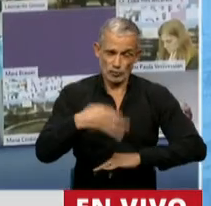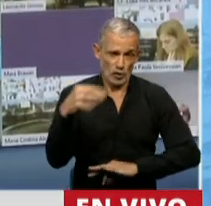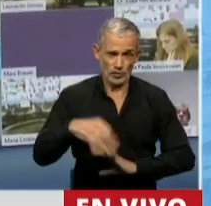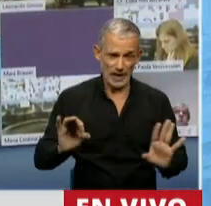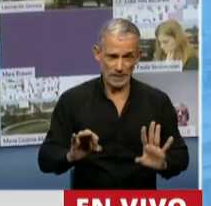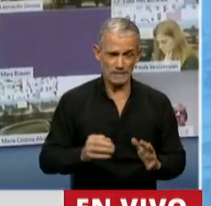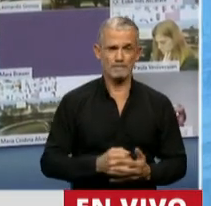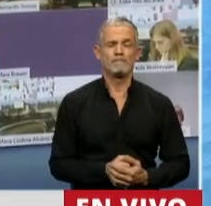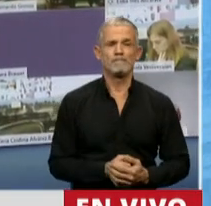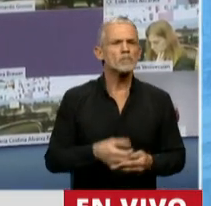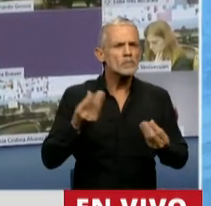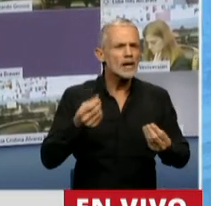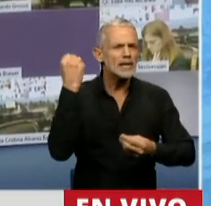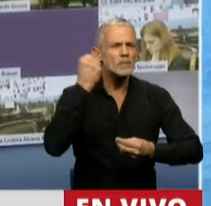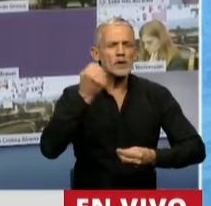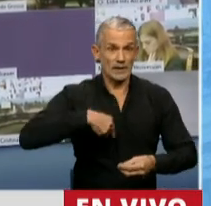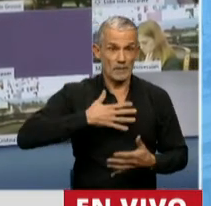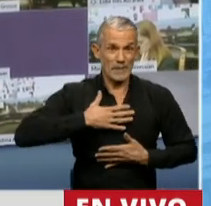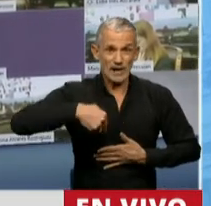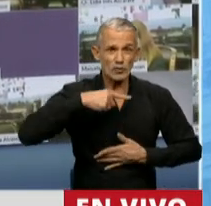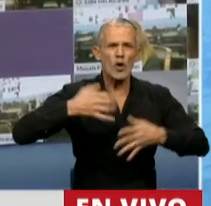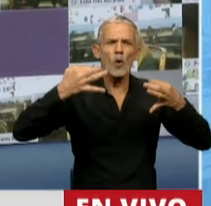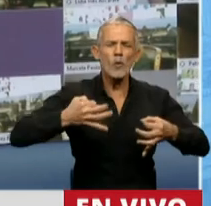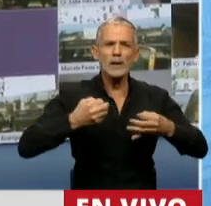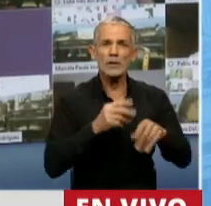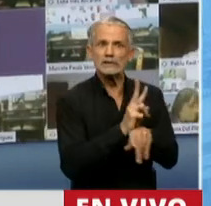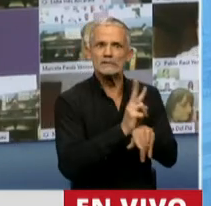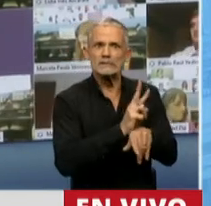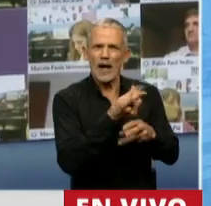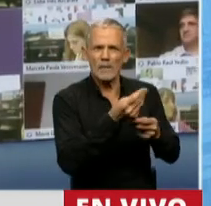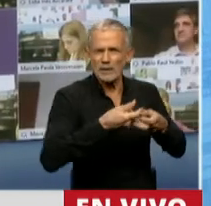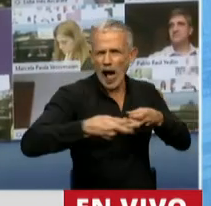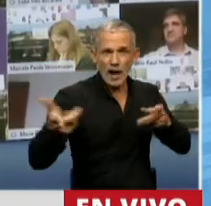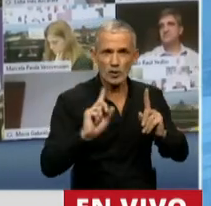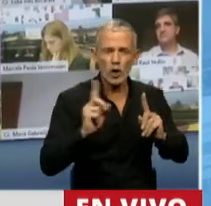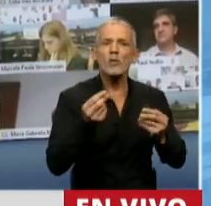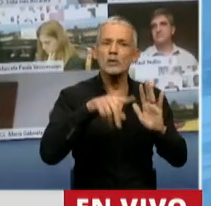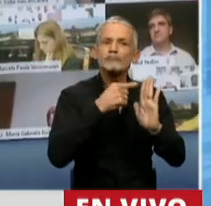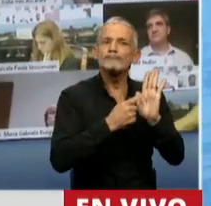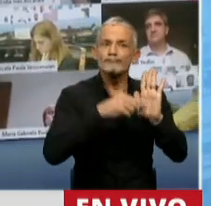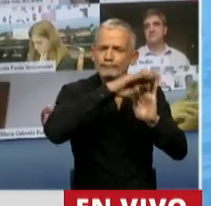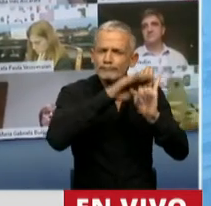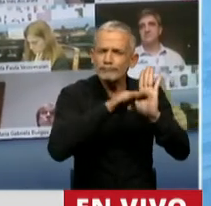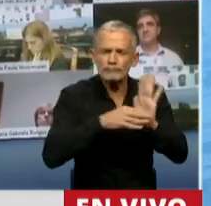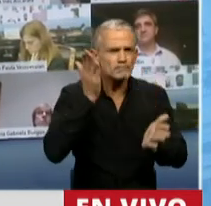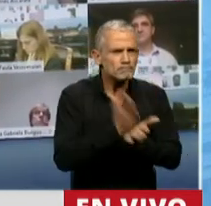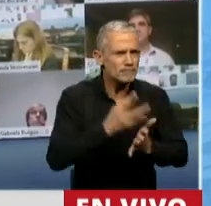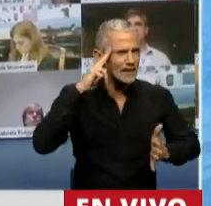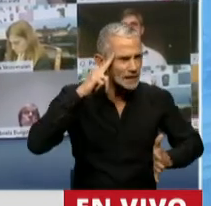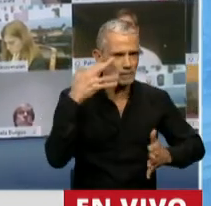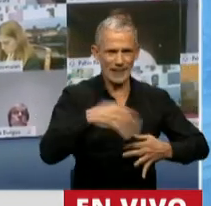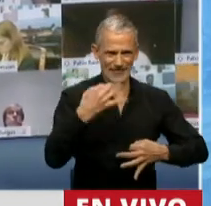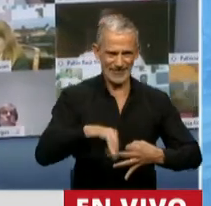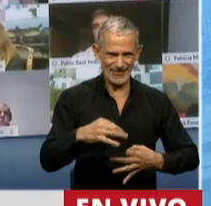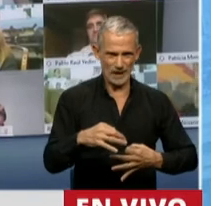en un principio. La clave para nosotros, para cumplir con el resguardo necesario, es una reglamentación rigurosa que debe establecer